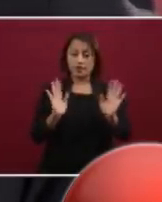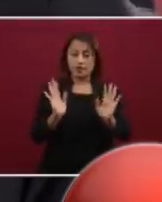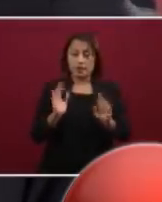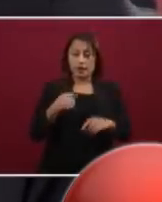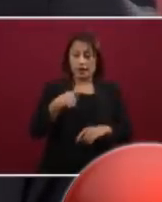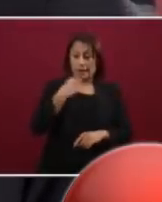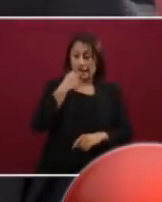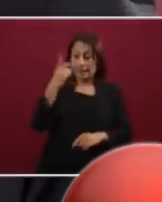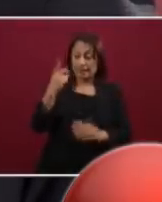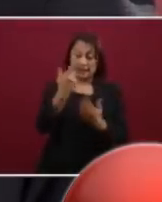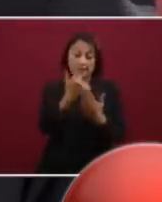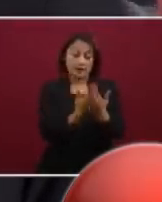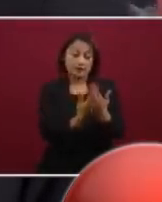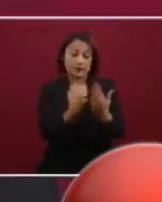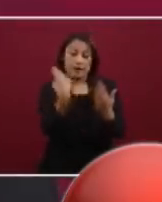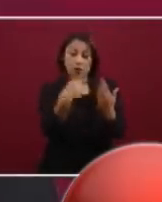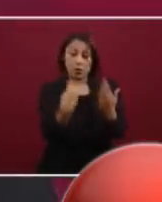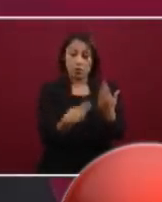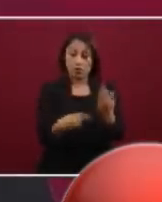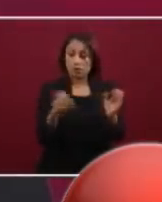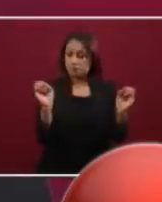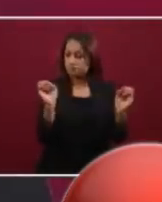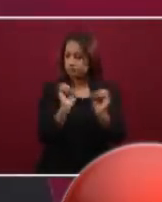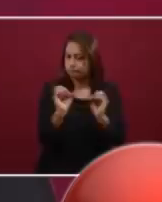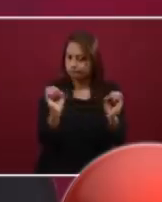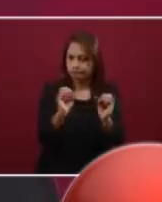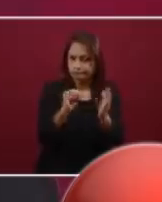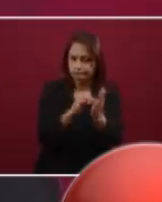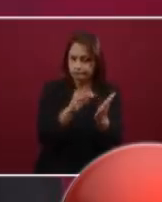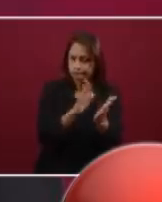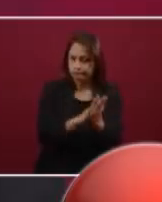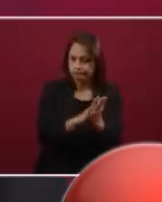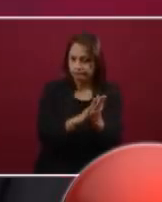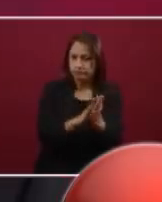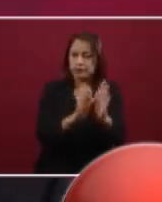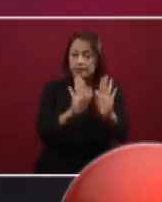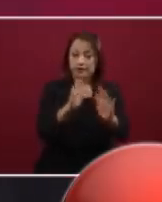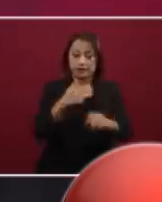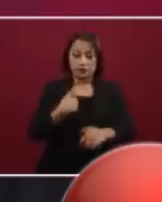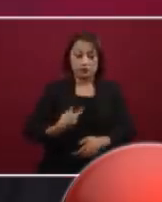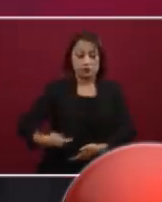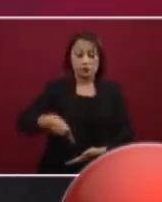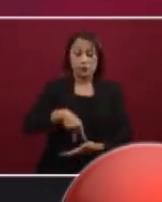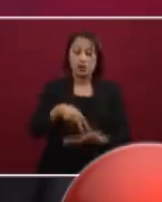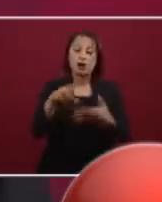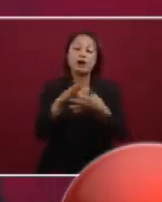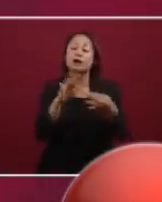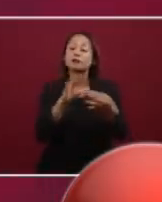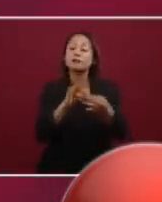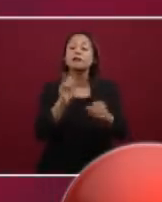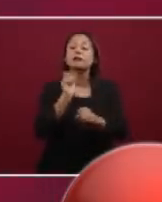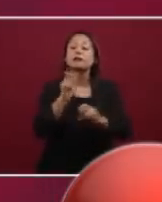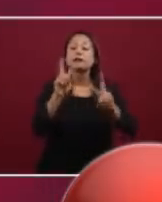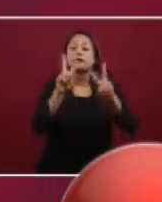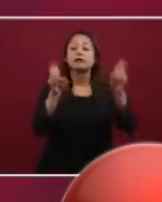los nombres. Además aclaré que lo de la